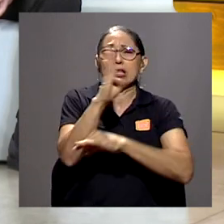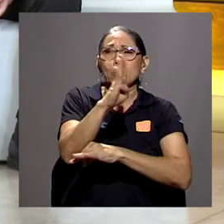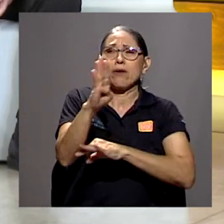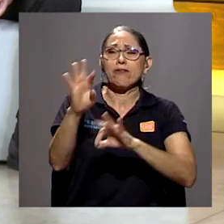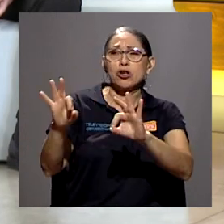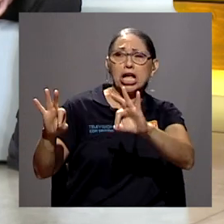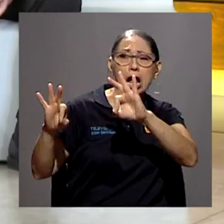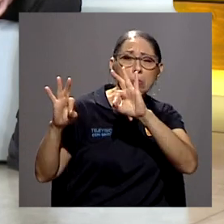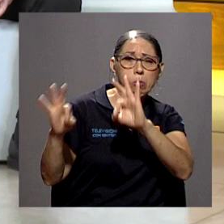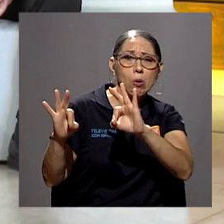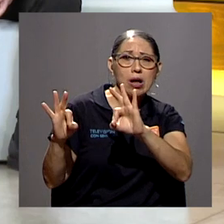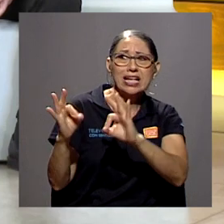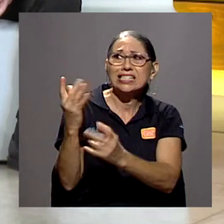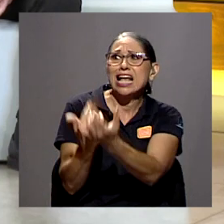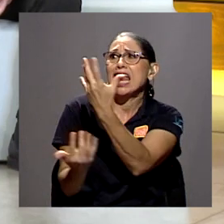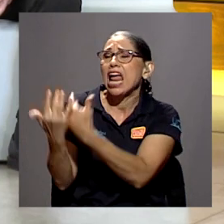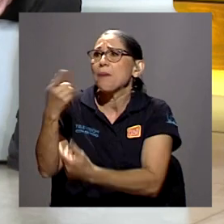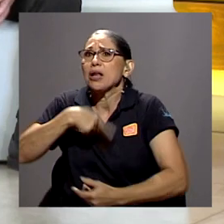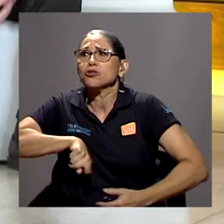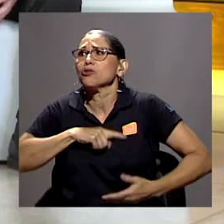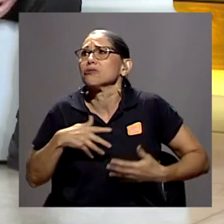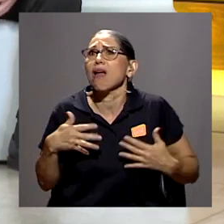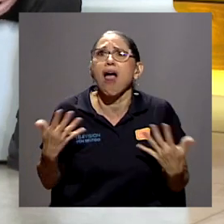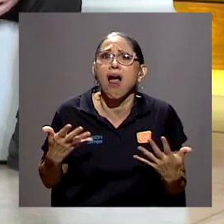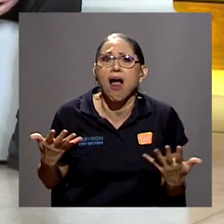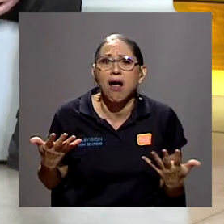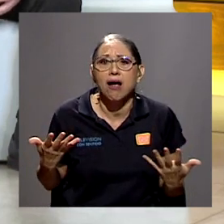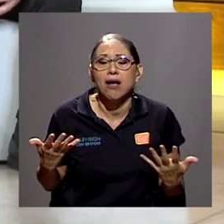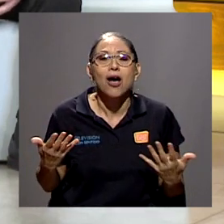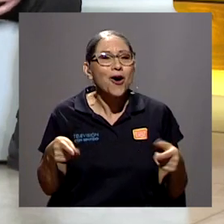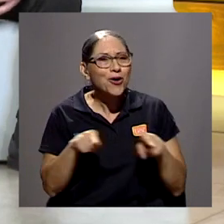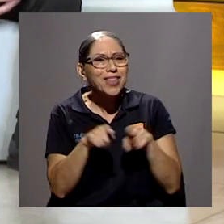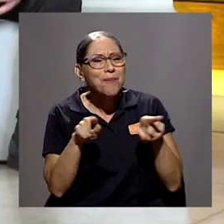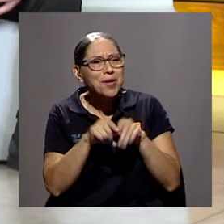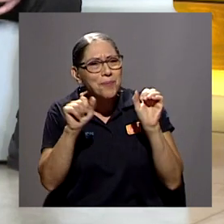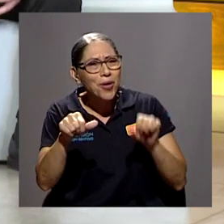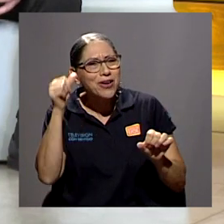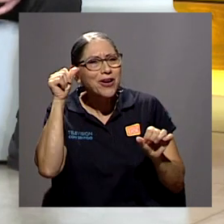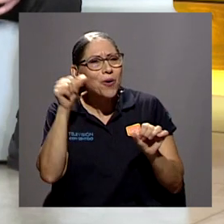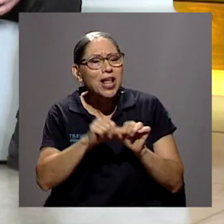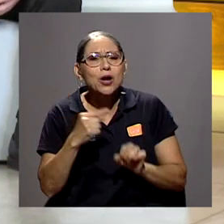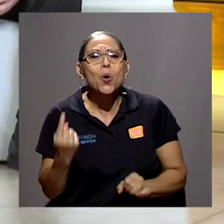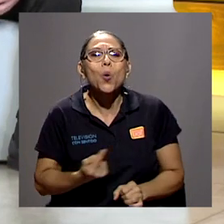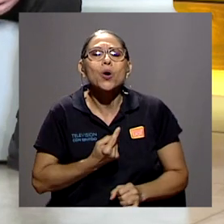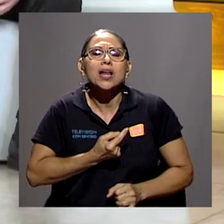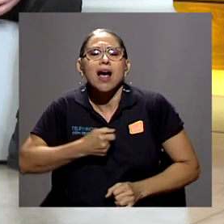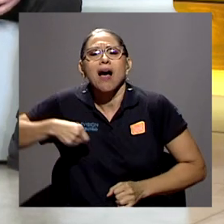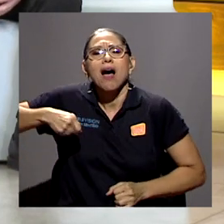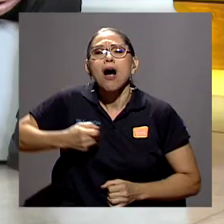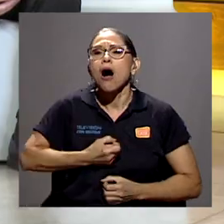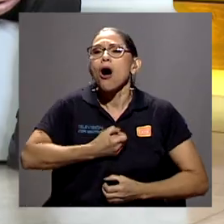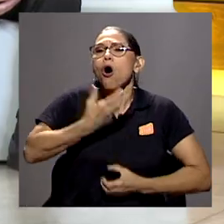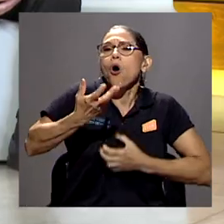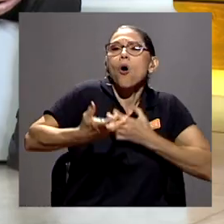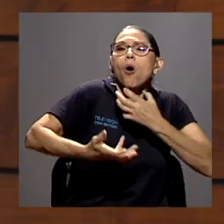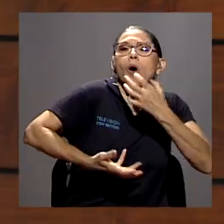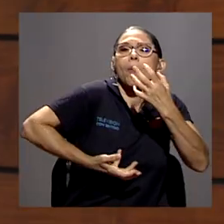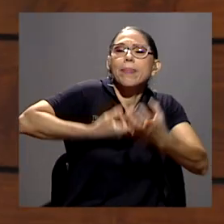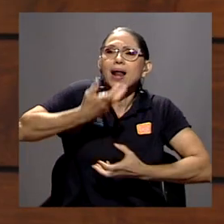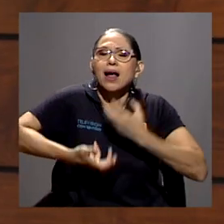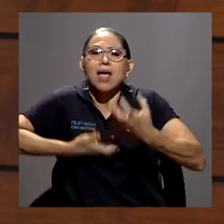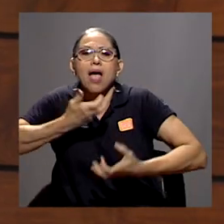asando elotes o están bien el poder recordar que la única ópera que componen beethoven